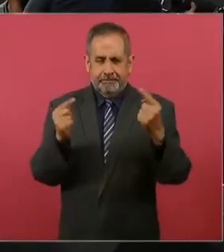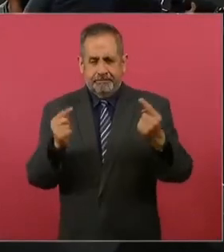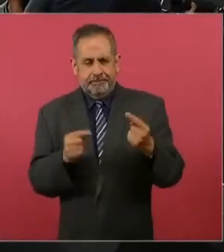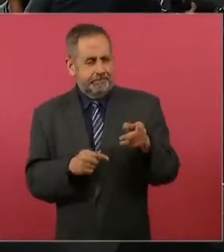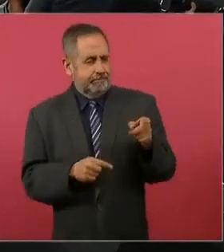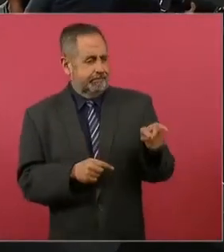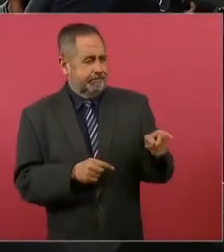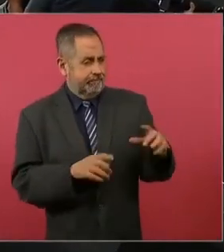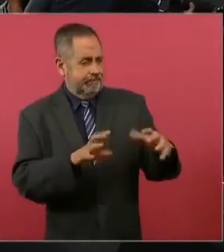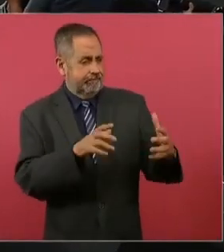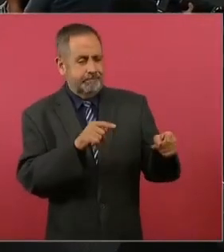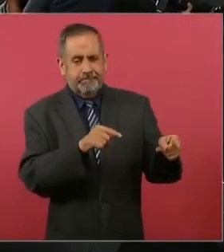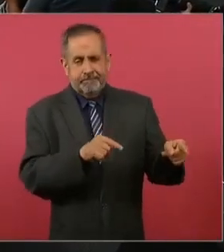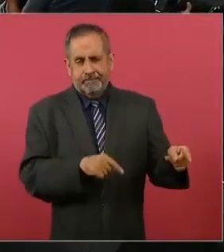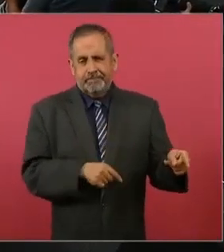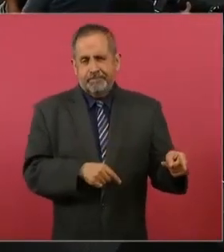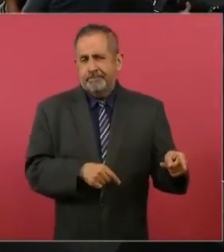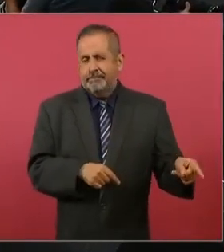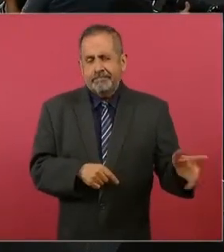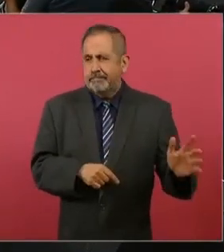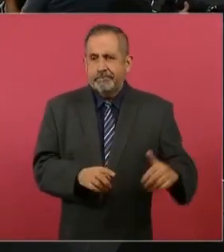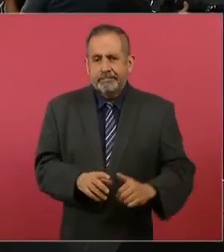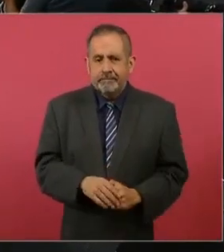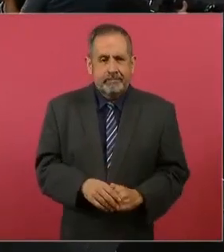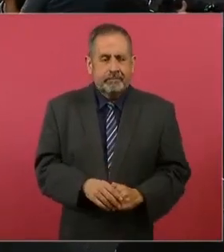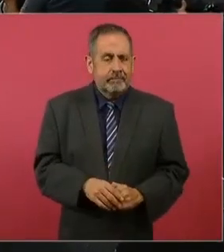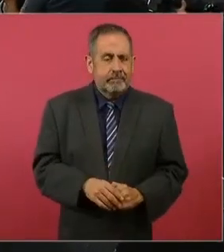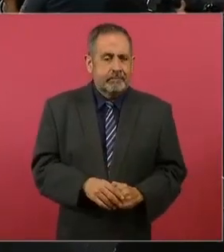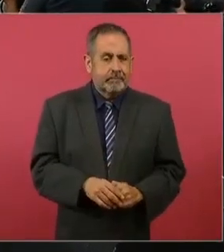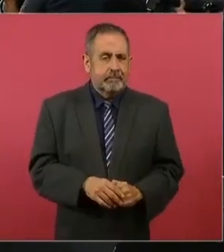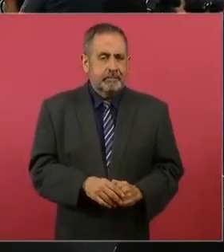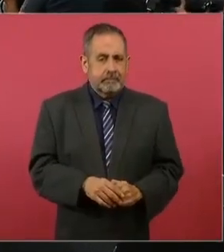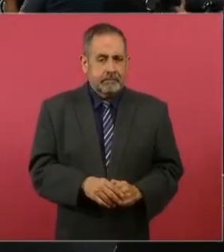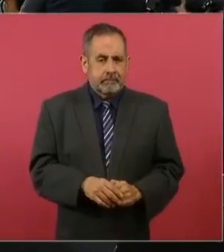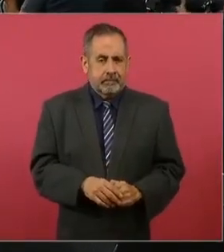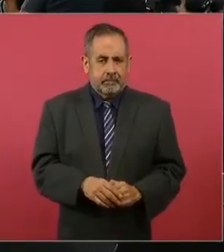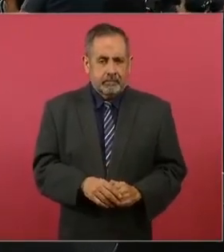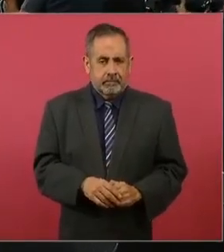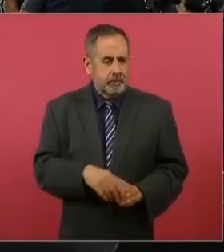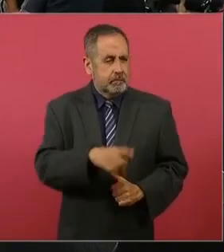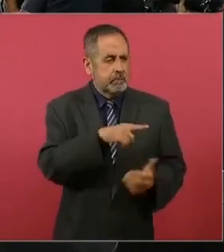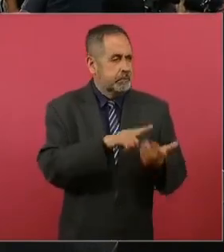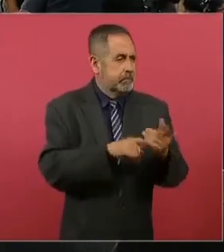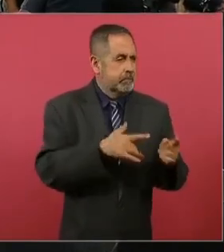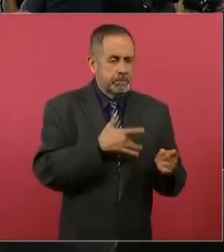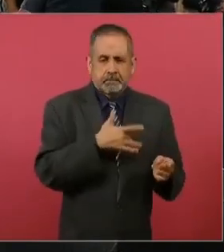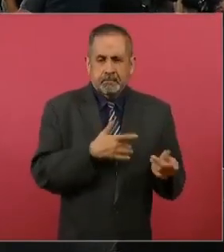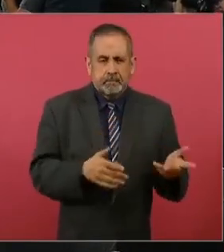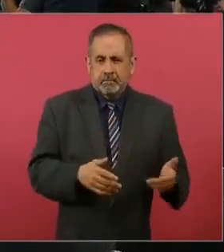derecho, ahí es porque sienten